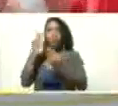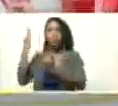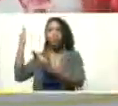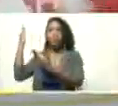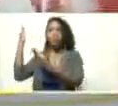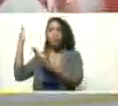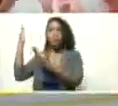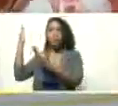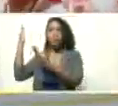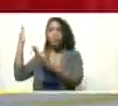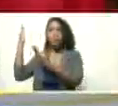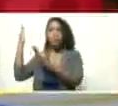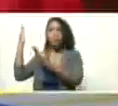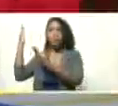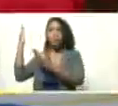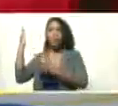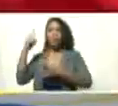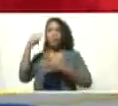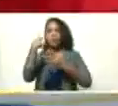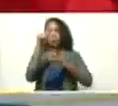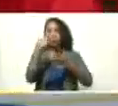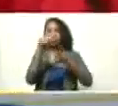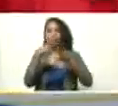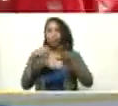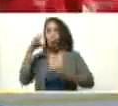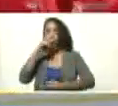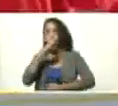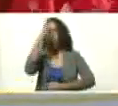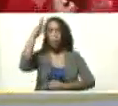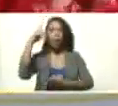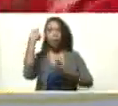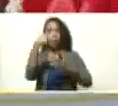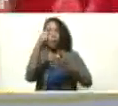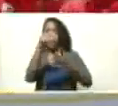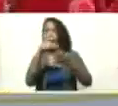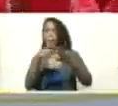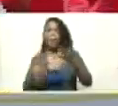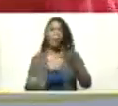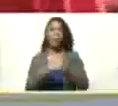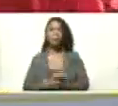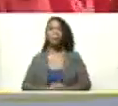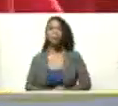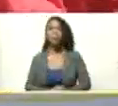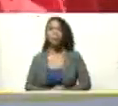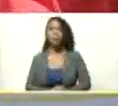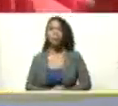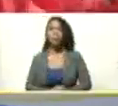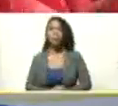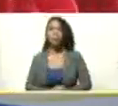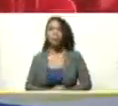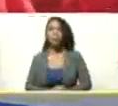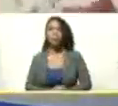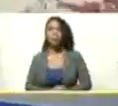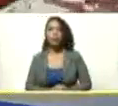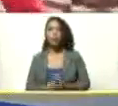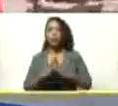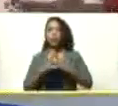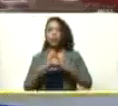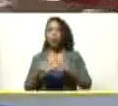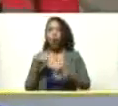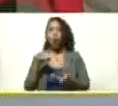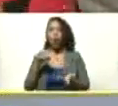de Cata, Cuyagua, Ocumare de la Costa, Turiamo, Chuao, San Millán y Patanemo, Tinaquillo,